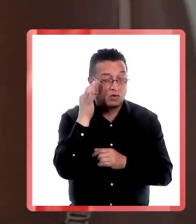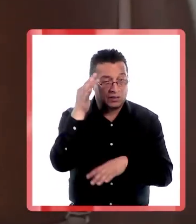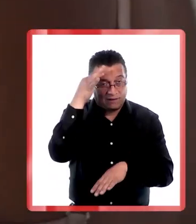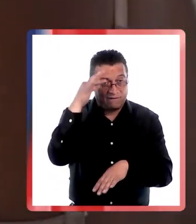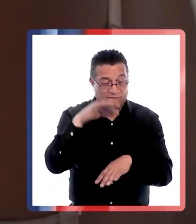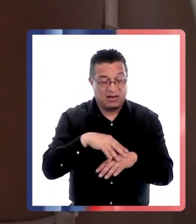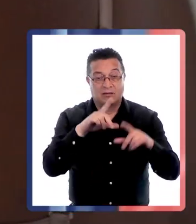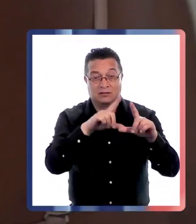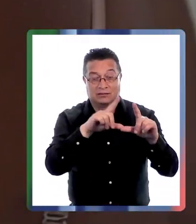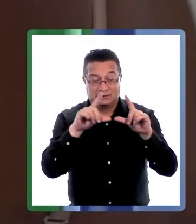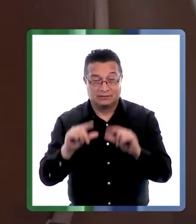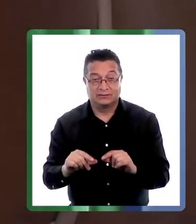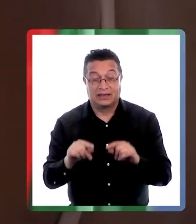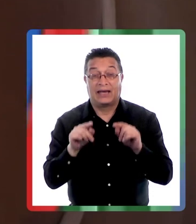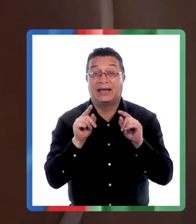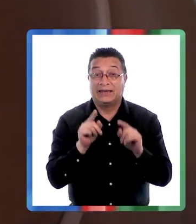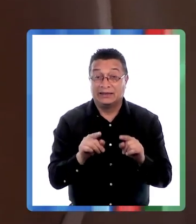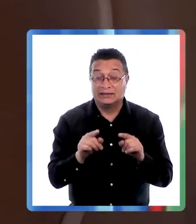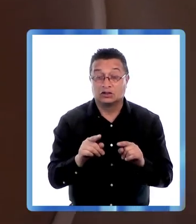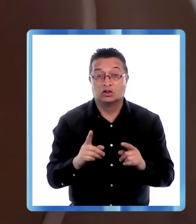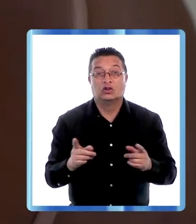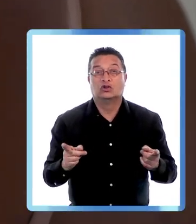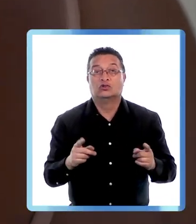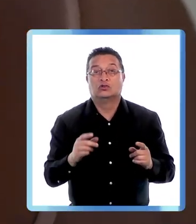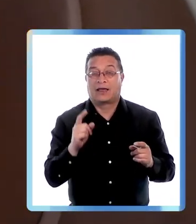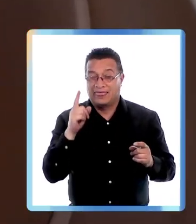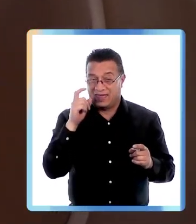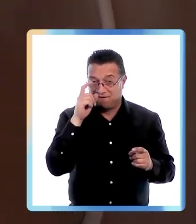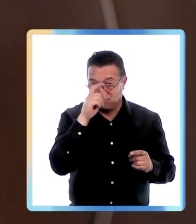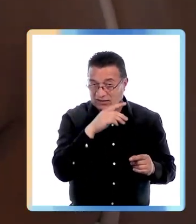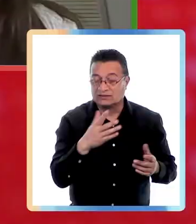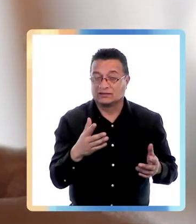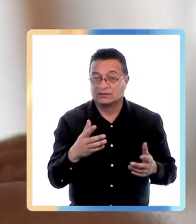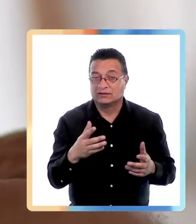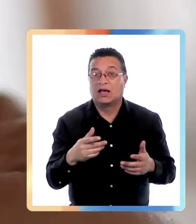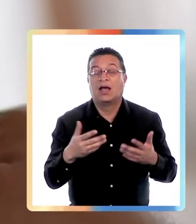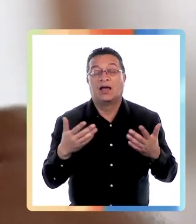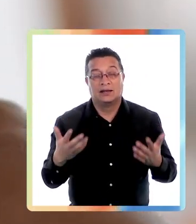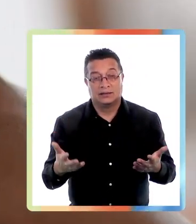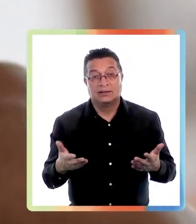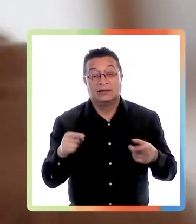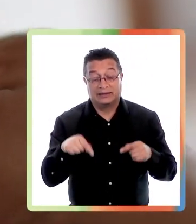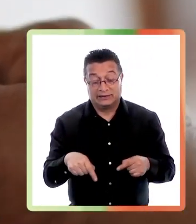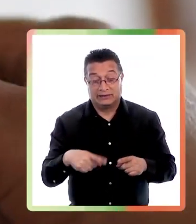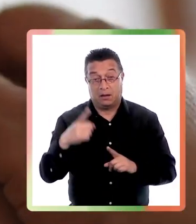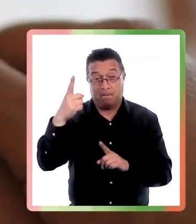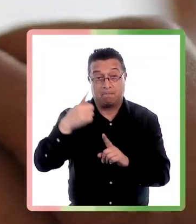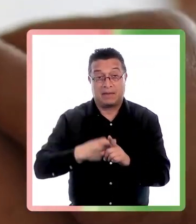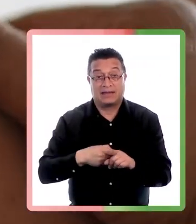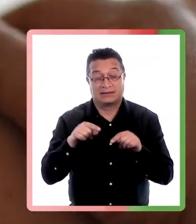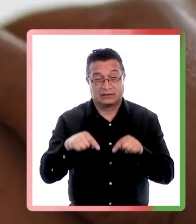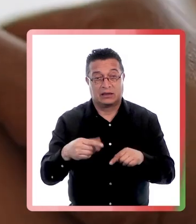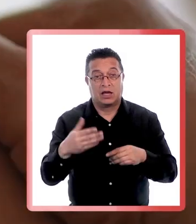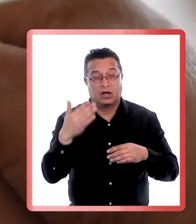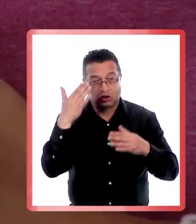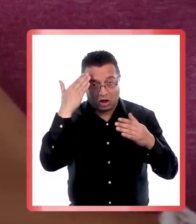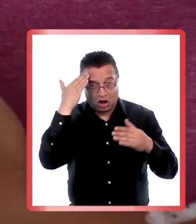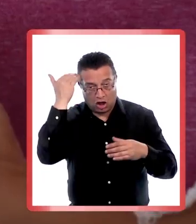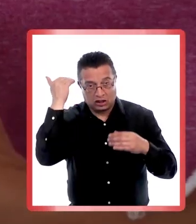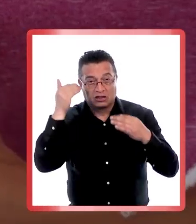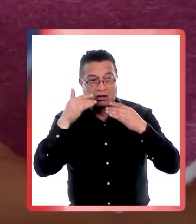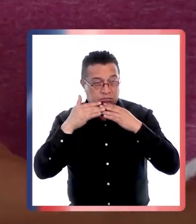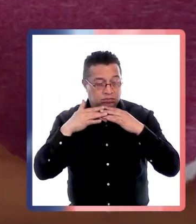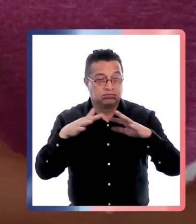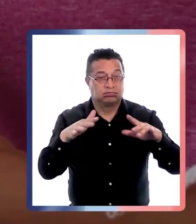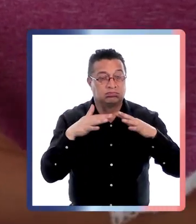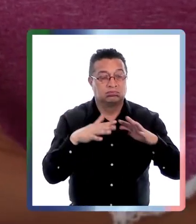mujeres que se enferman, es una cosa que no es practicable. Y en este mes, que es el mes de la